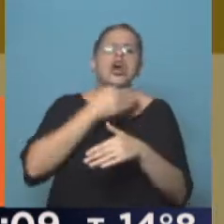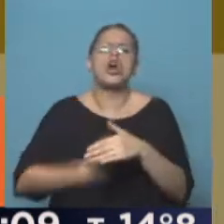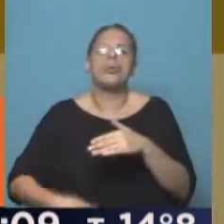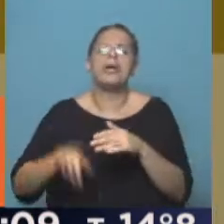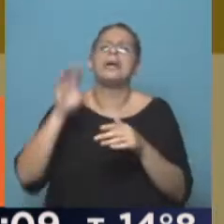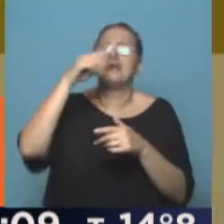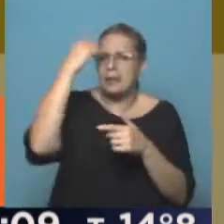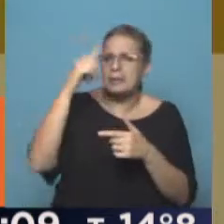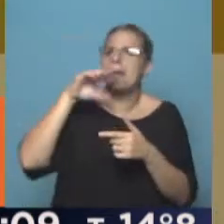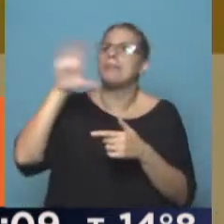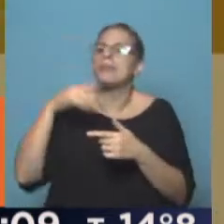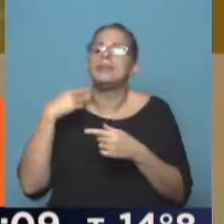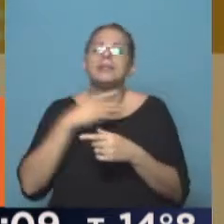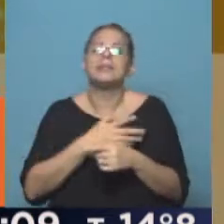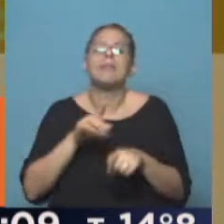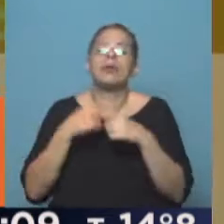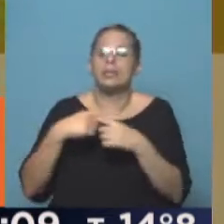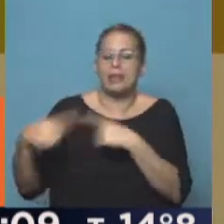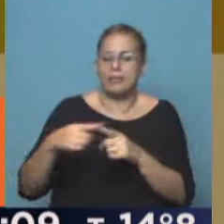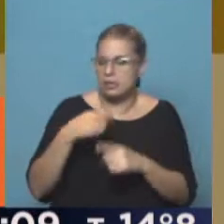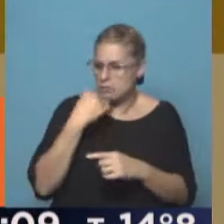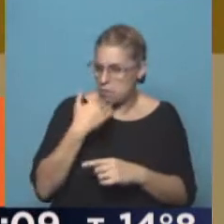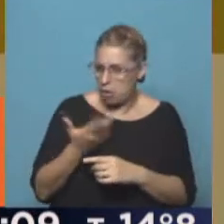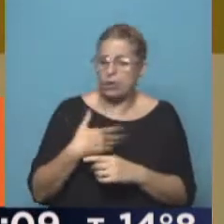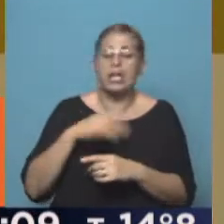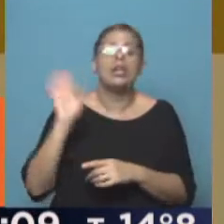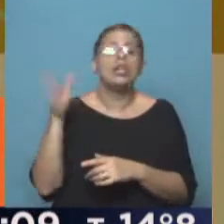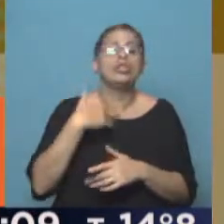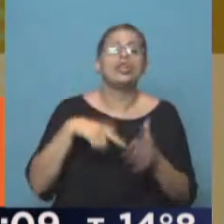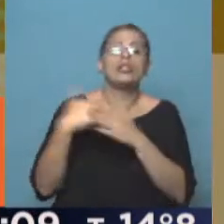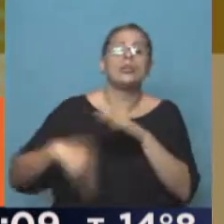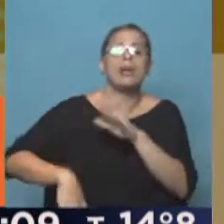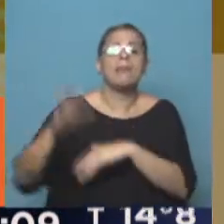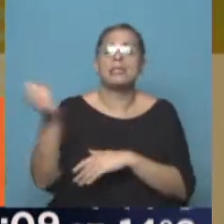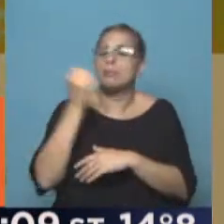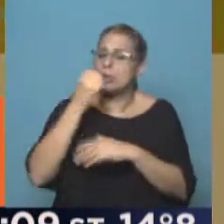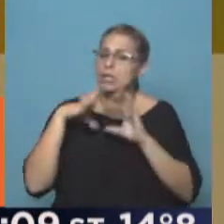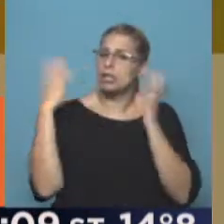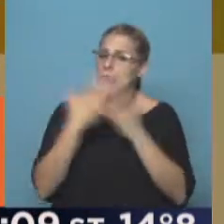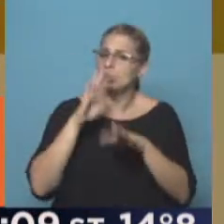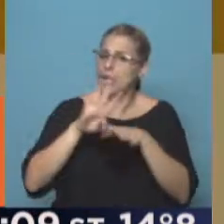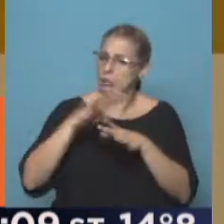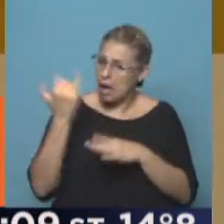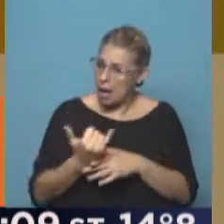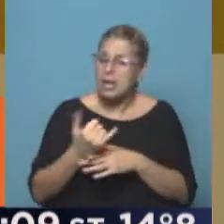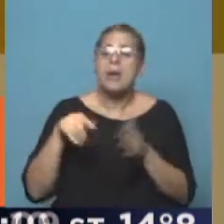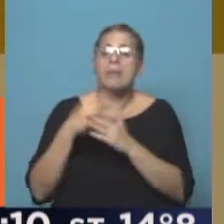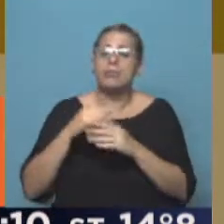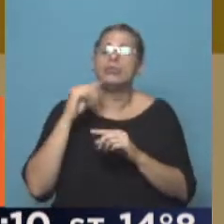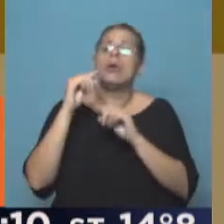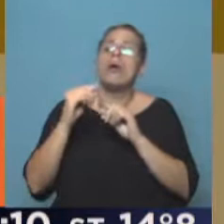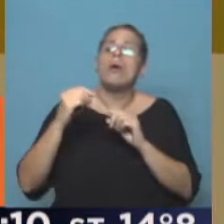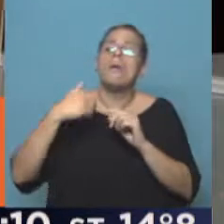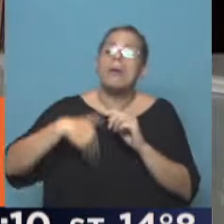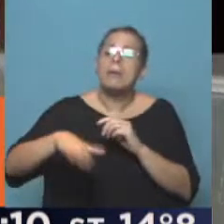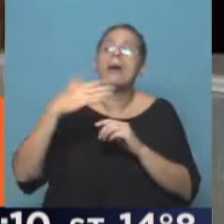provincia y nos parece que esto es imprescindible esto lo han hecho todas las grandes ciudades del mundo estamos en deuda con eso y en unos pocos meses vamos a tener una propuesta